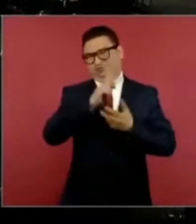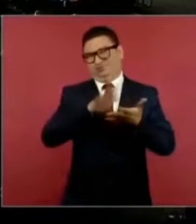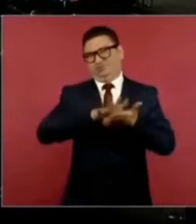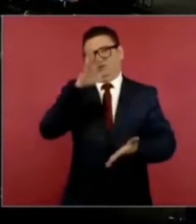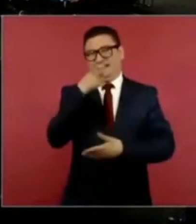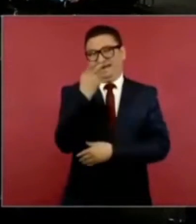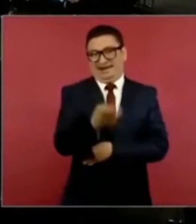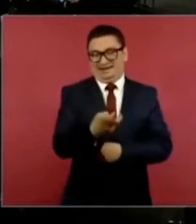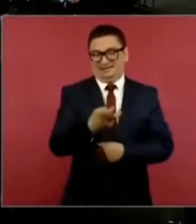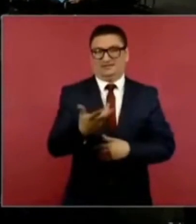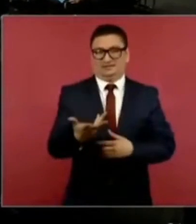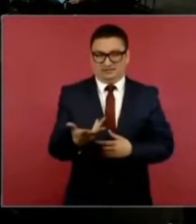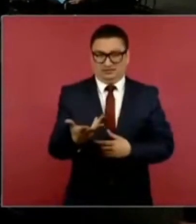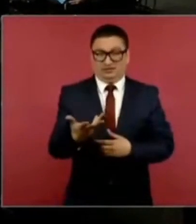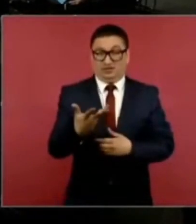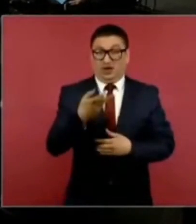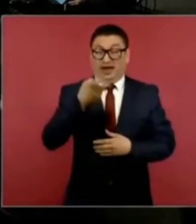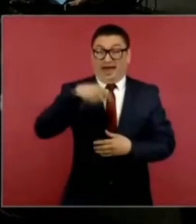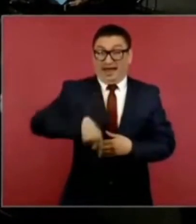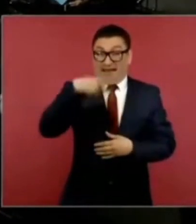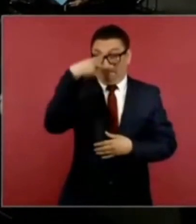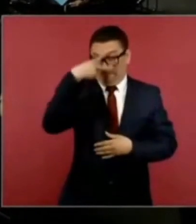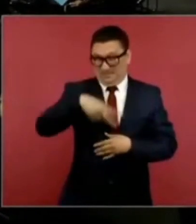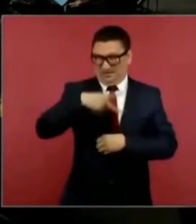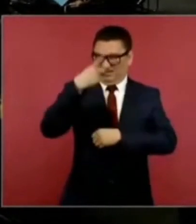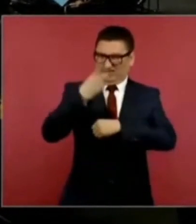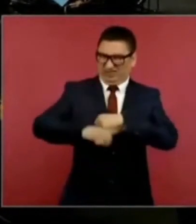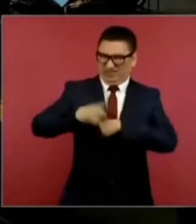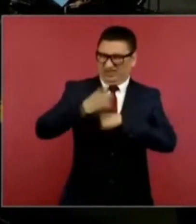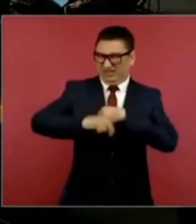Nada dañó más a México,